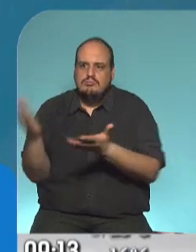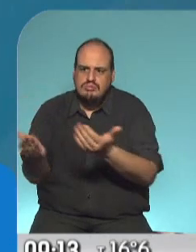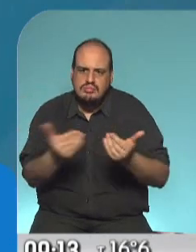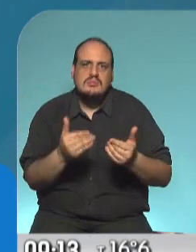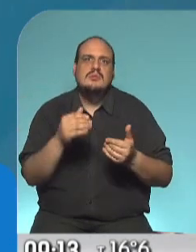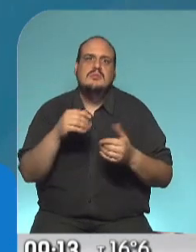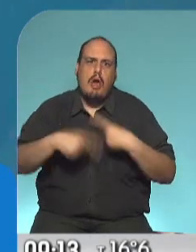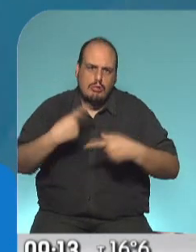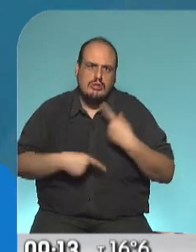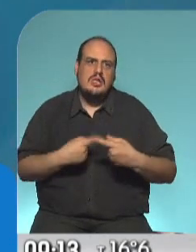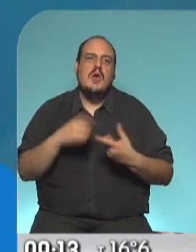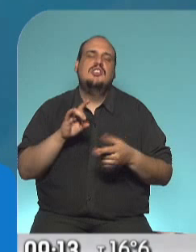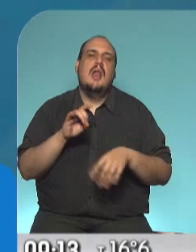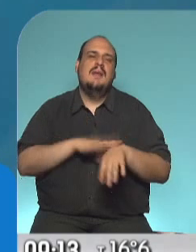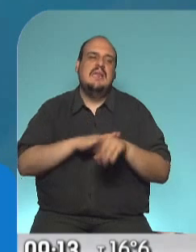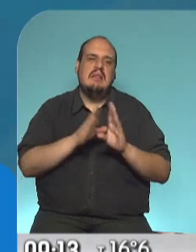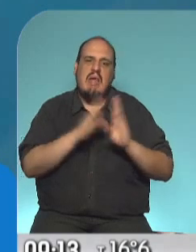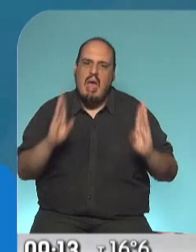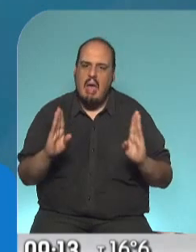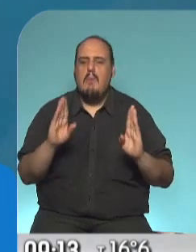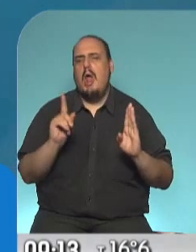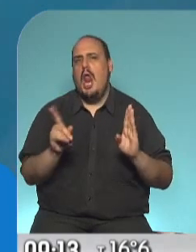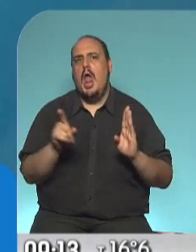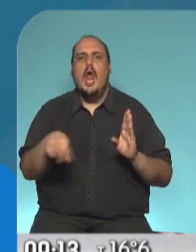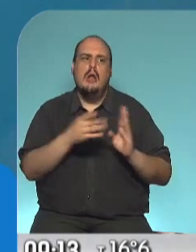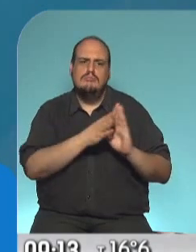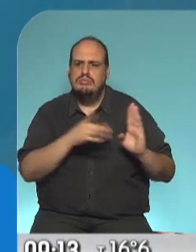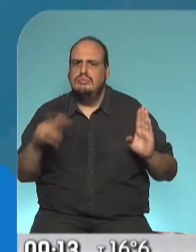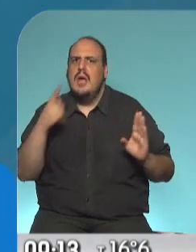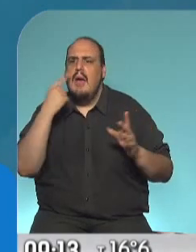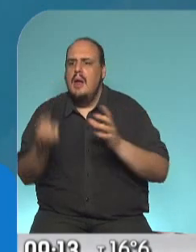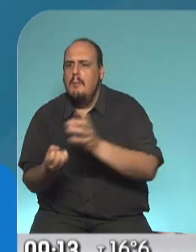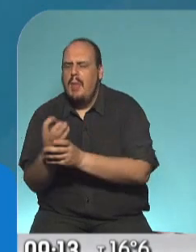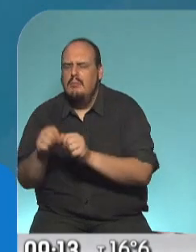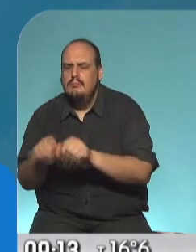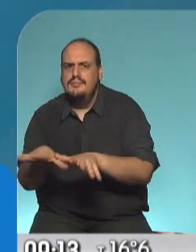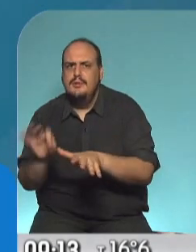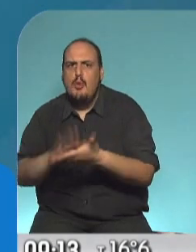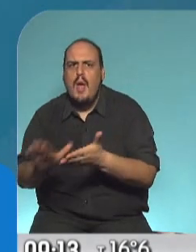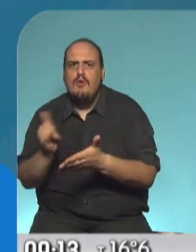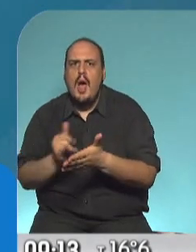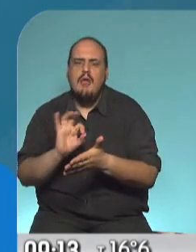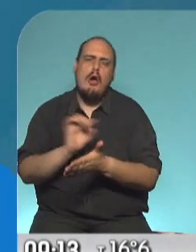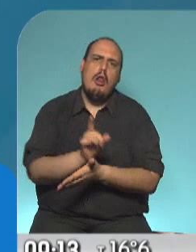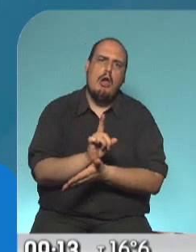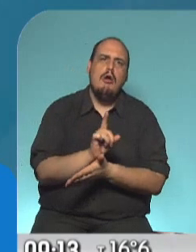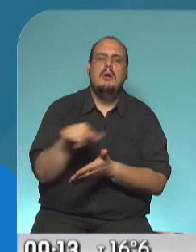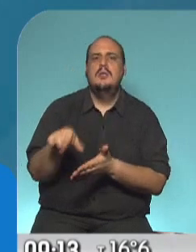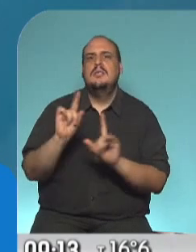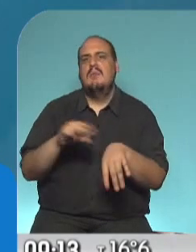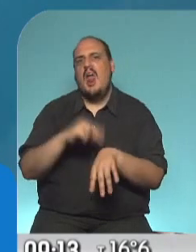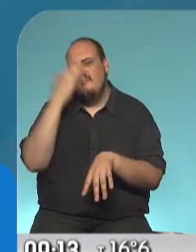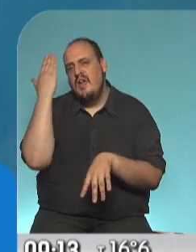en un periodo para poder ir monitoreando evaluando la ocurrencia de brotes o la ocurrencia de la enfermedad